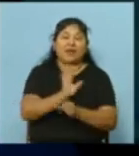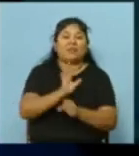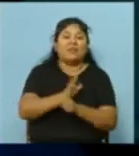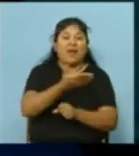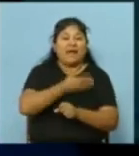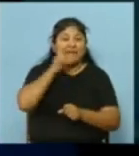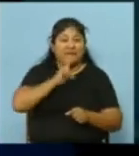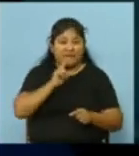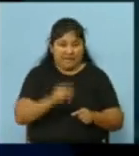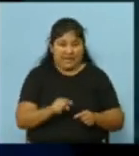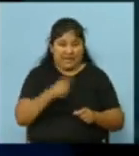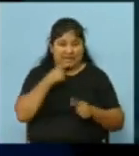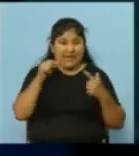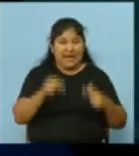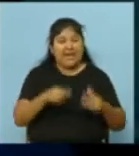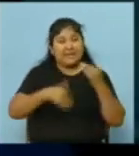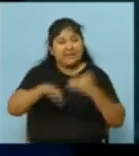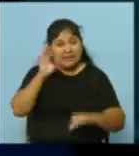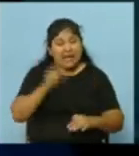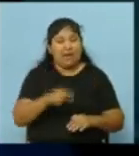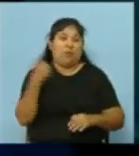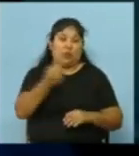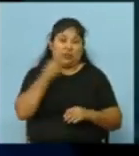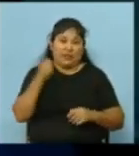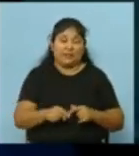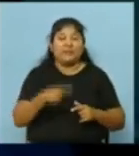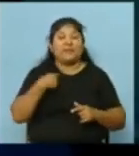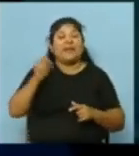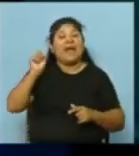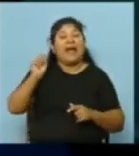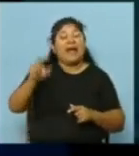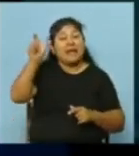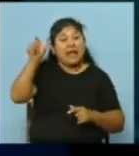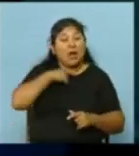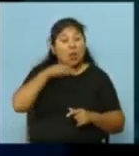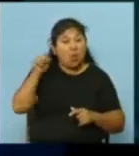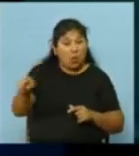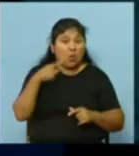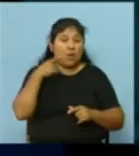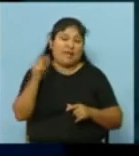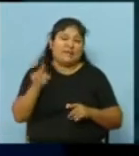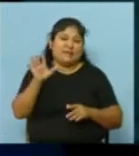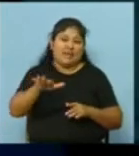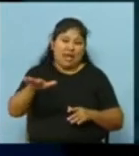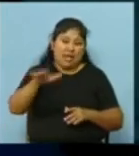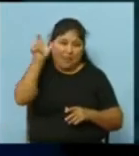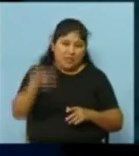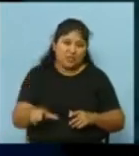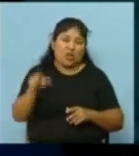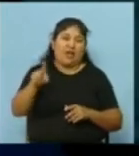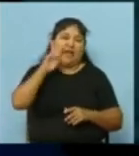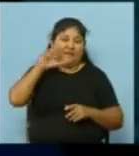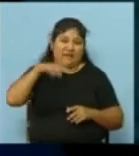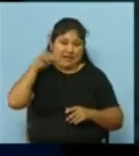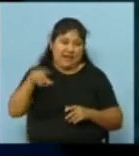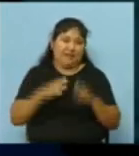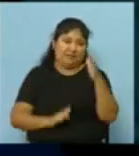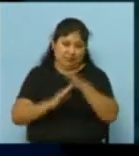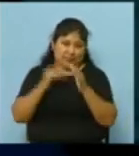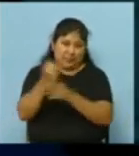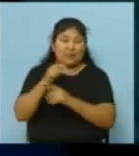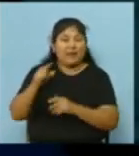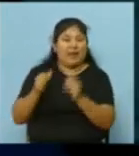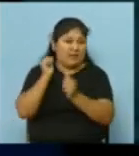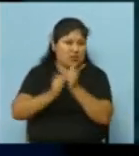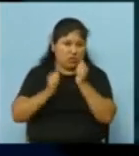conquista bueno allí en la provincia de jujuy este con nuestro compañero alejandro vilca éste hemos hecho historia realmente con una elección